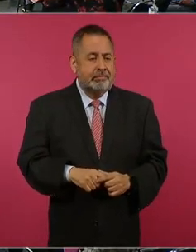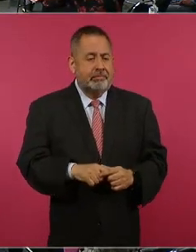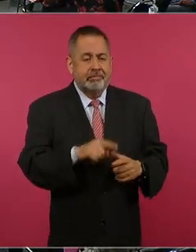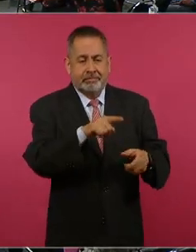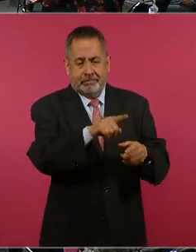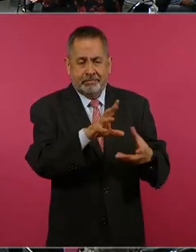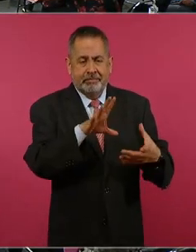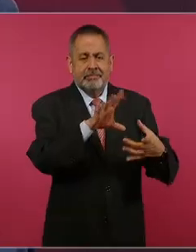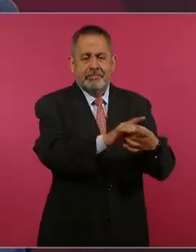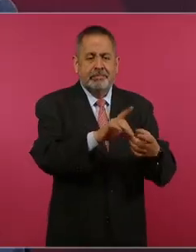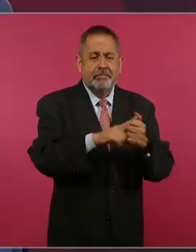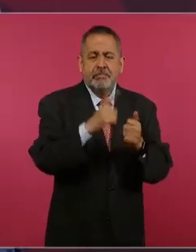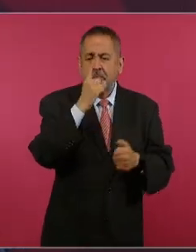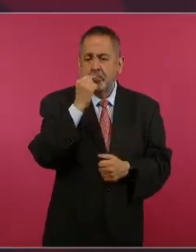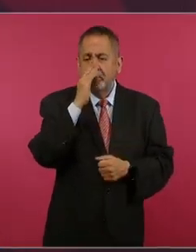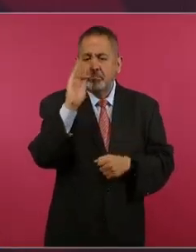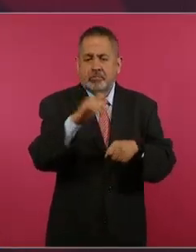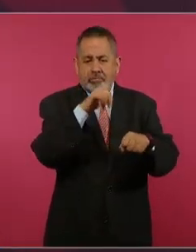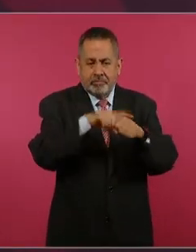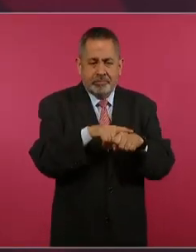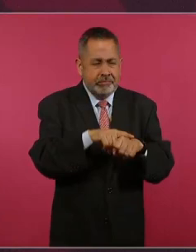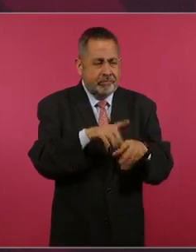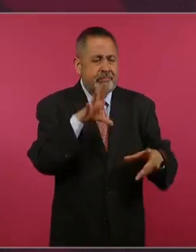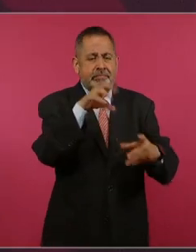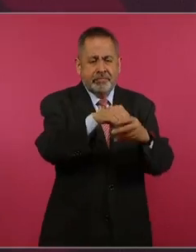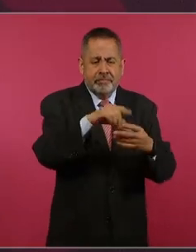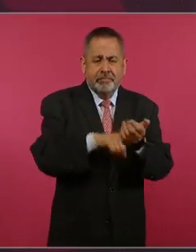inscrita la Policía Federal en Gobernación.